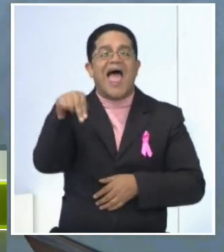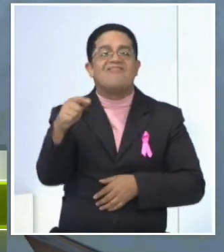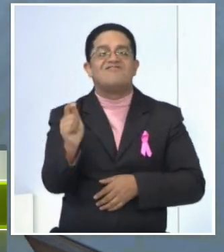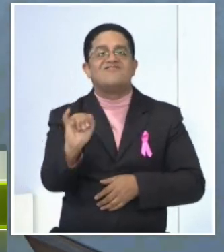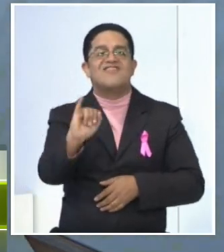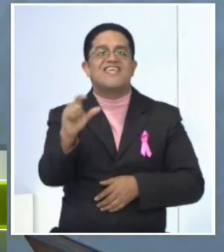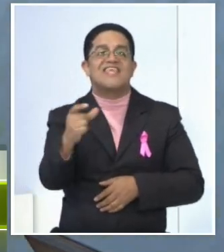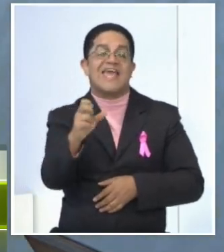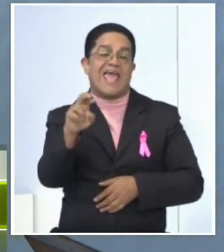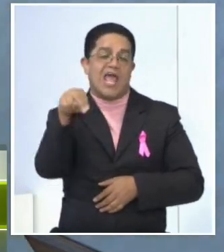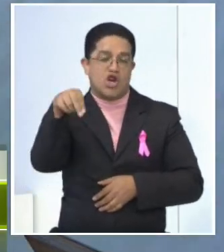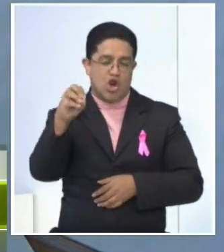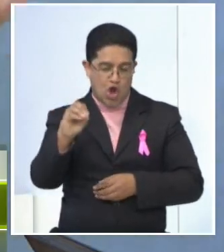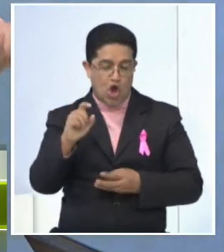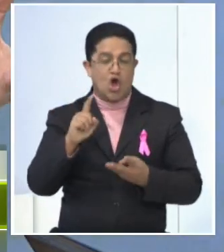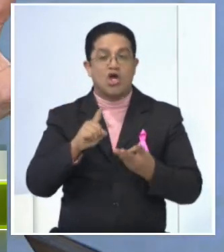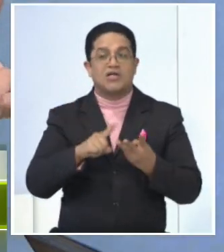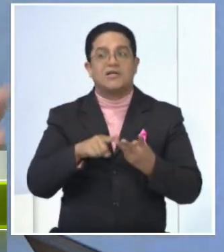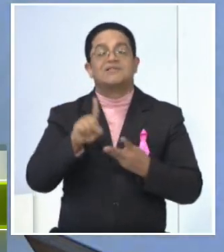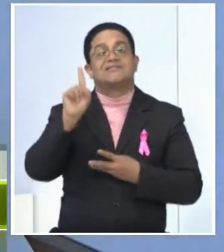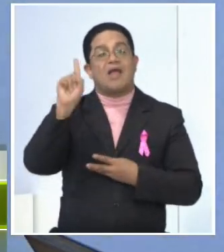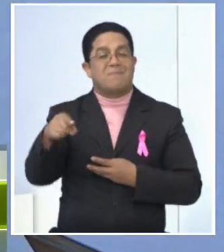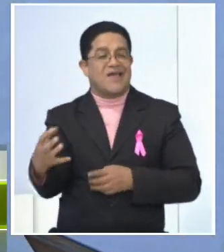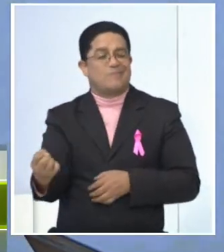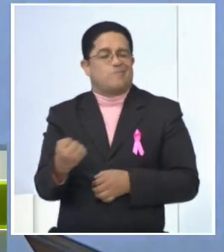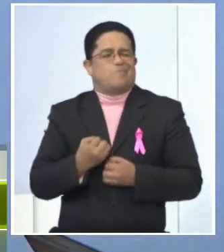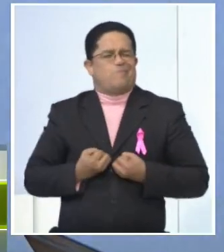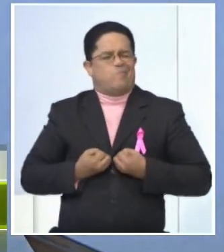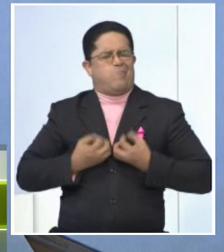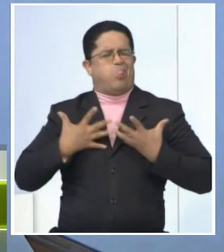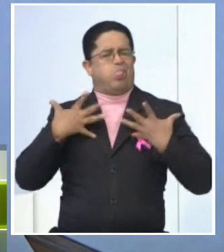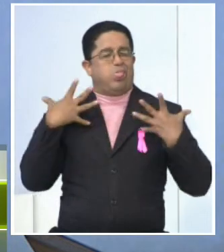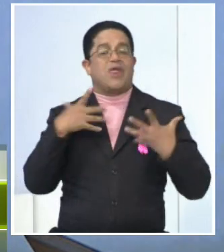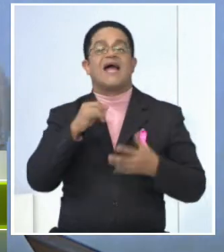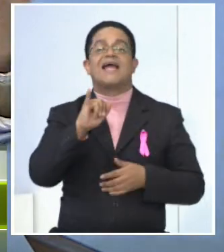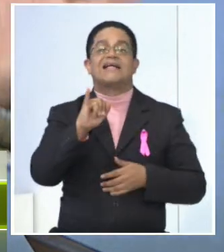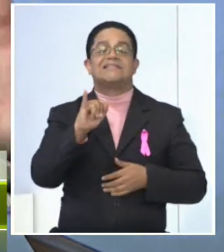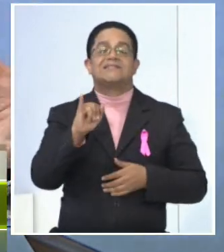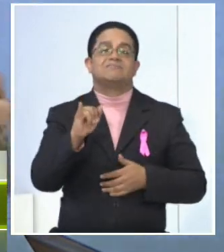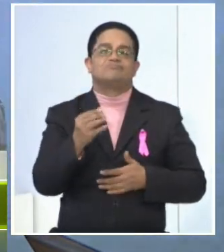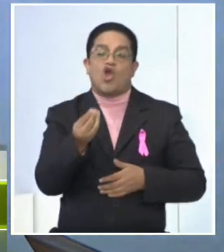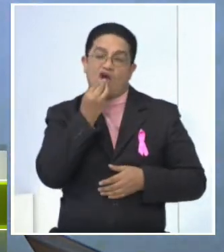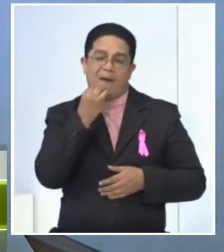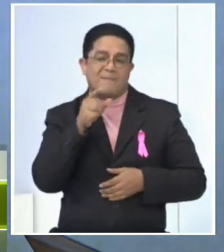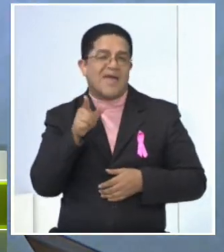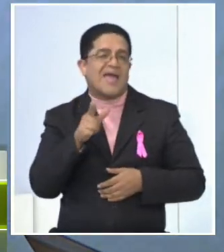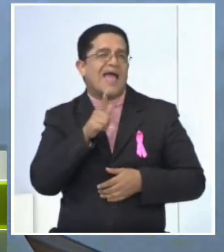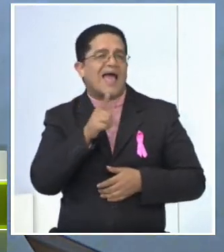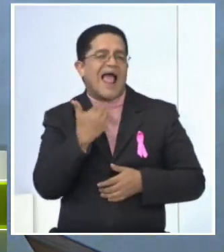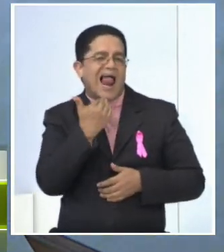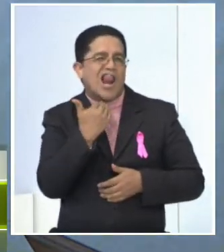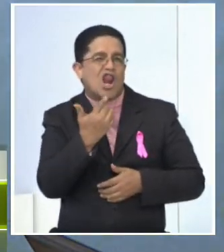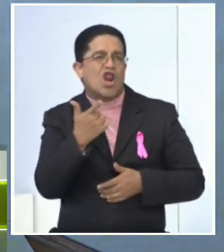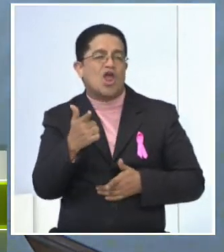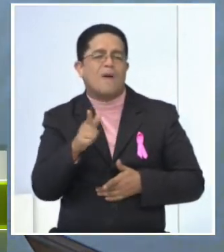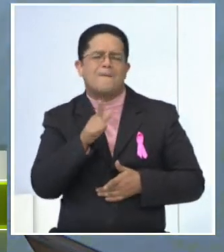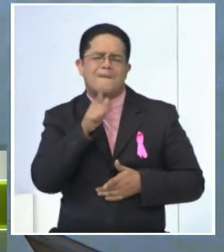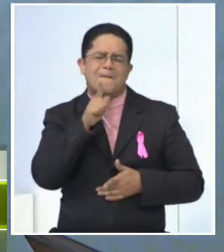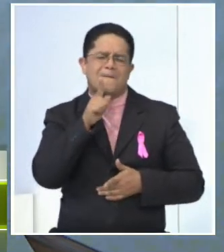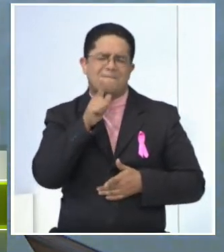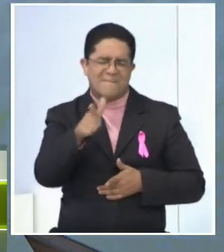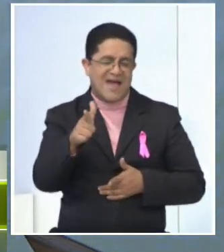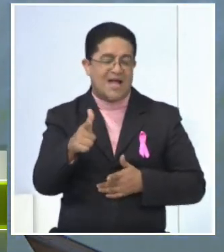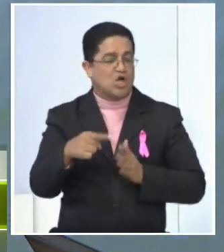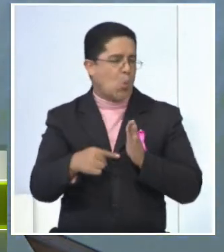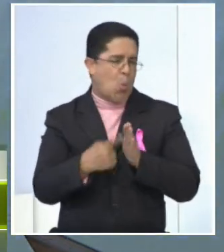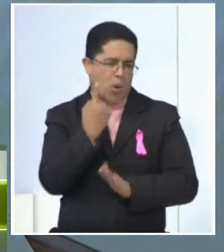reacciones diferentes, están las intoxicaciones, que no es más que el paciente que comió algo que estaba dañado, etcétera, que es algo transitorio, se da una vez